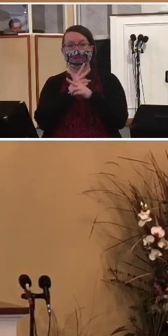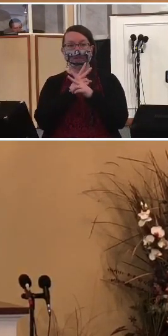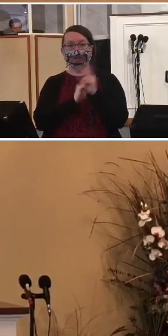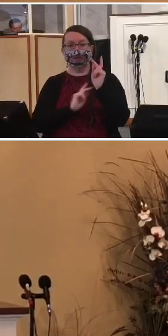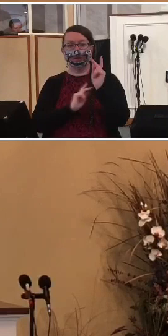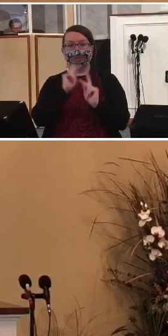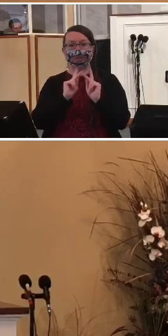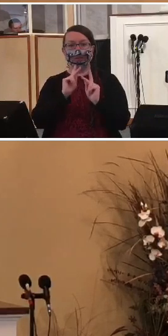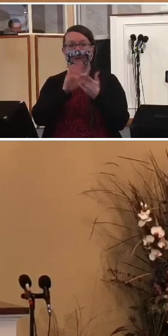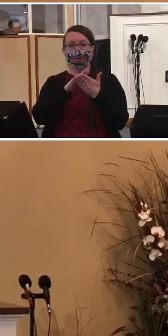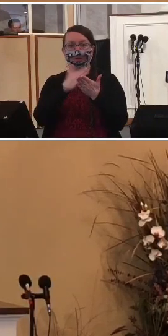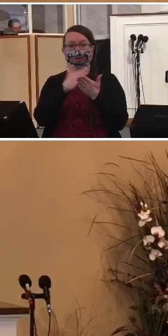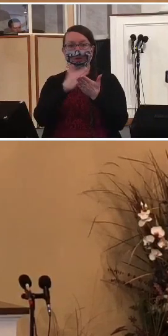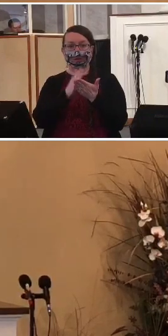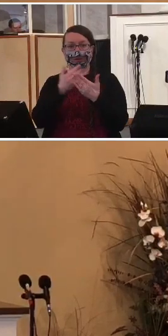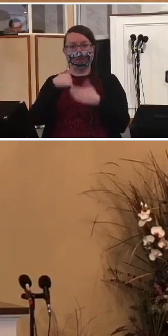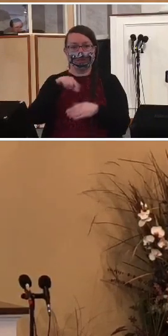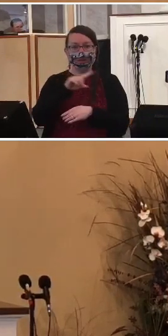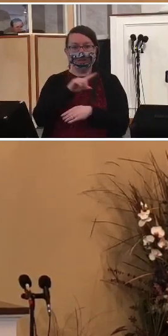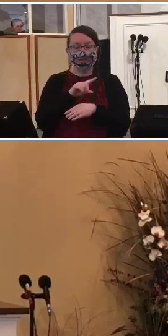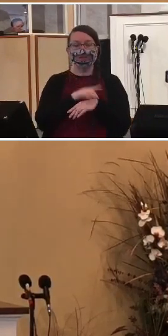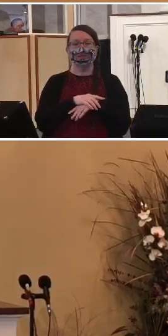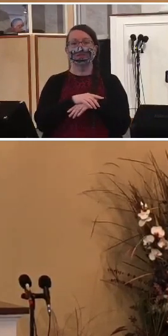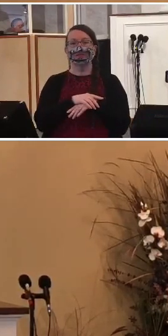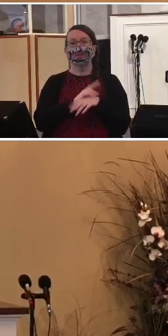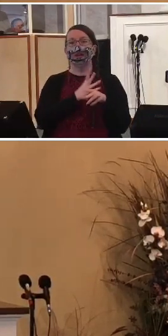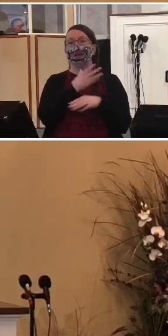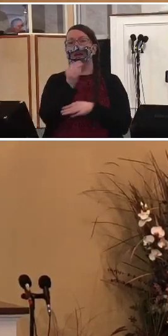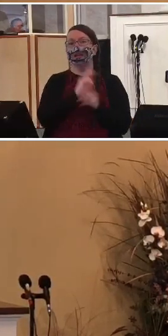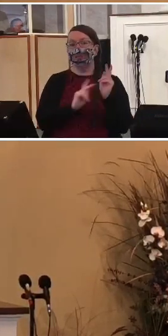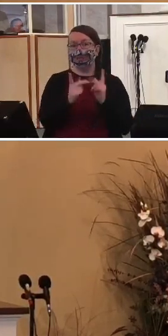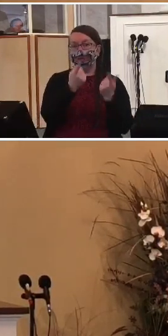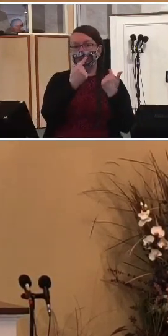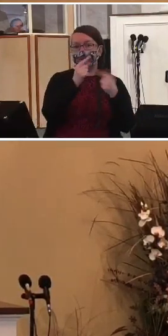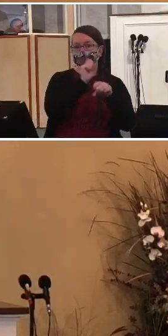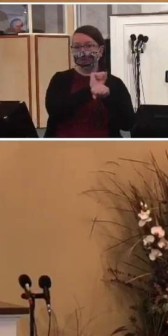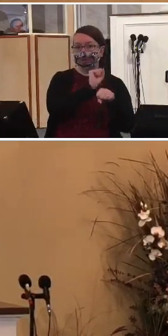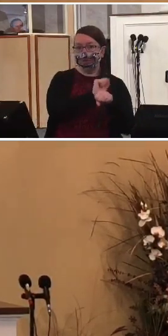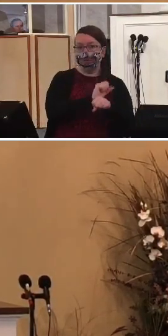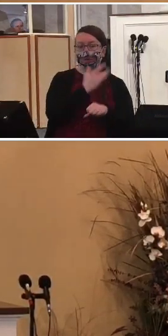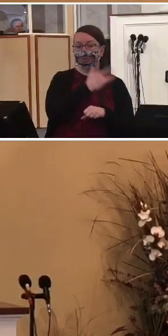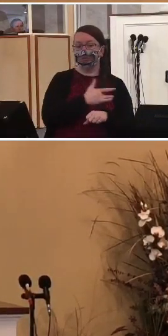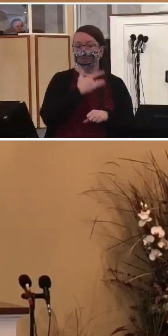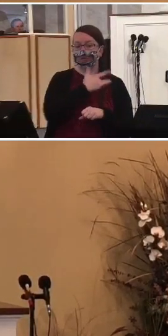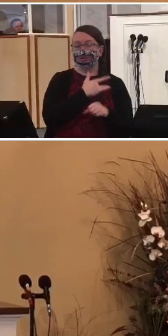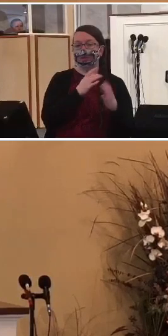Y muchas gracias a esas personas que han proveído los alimentos.